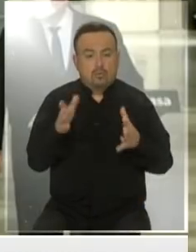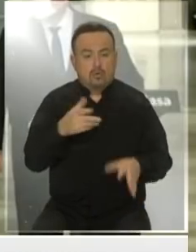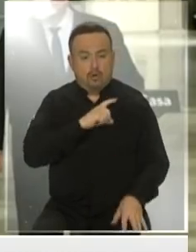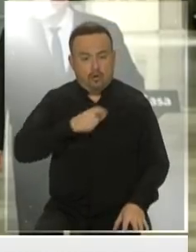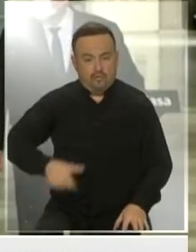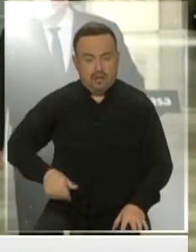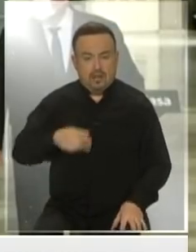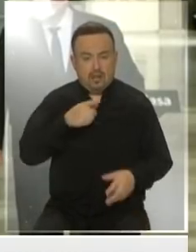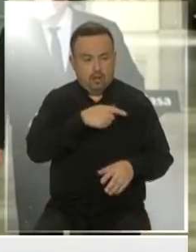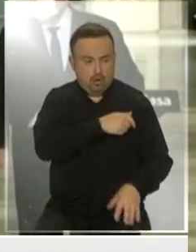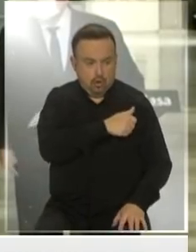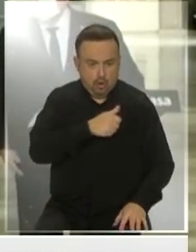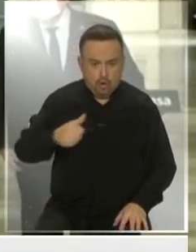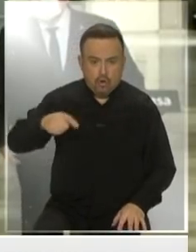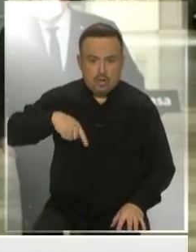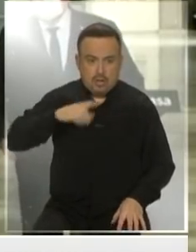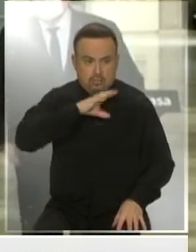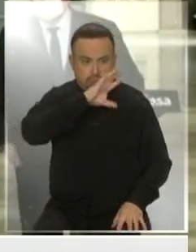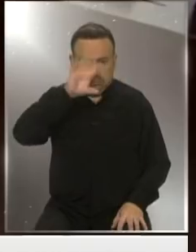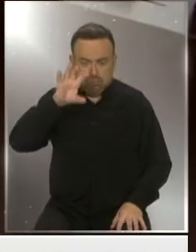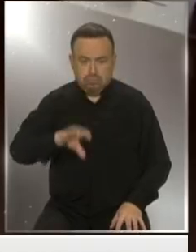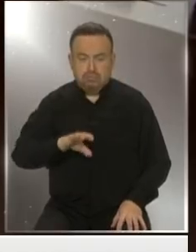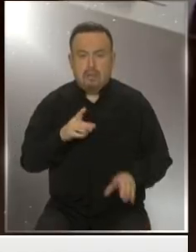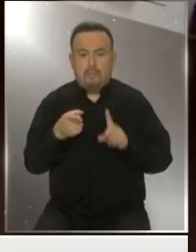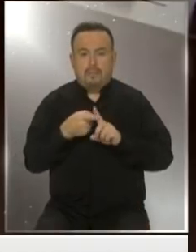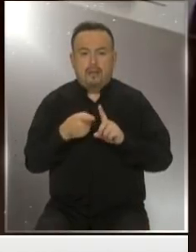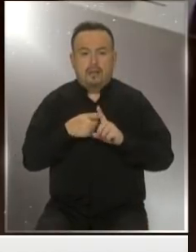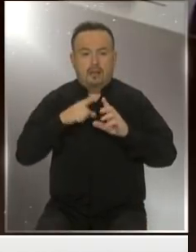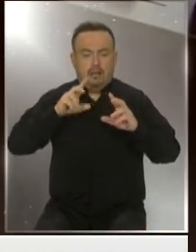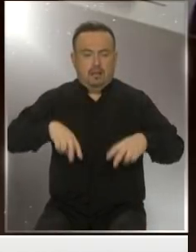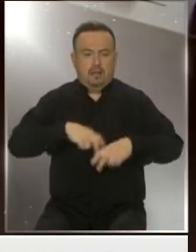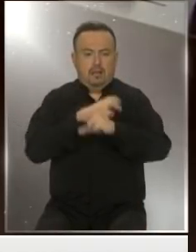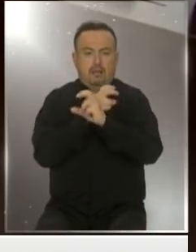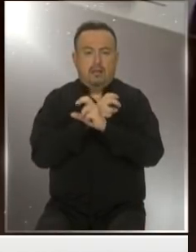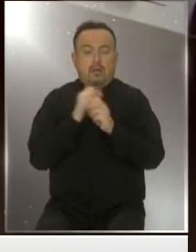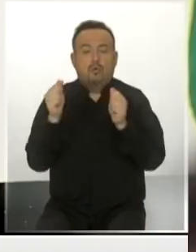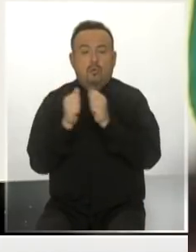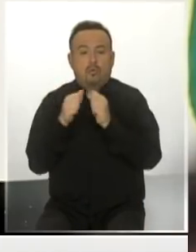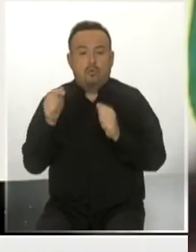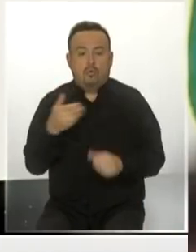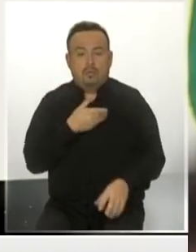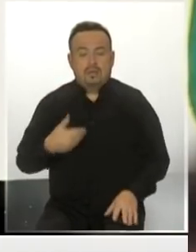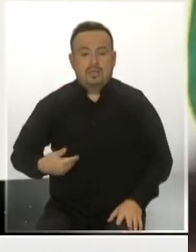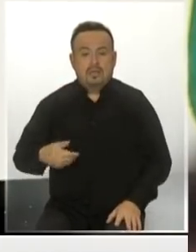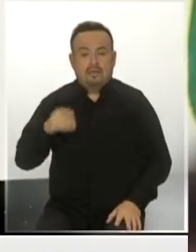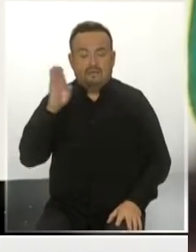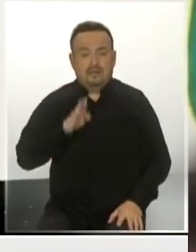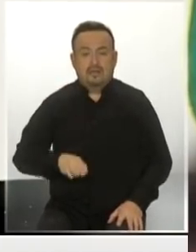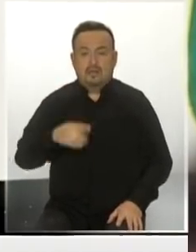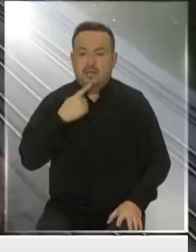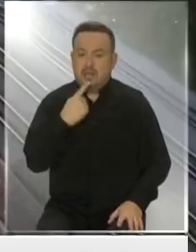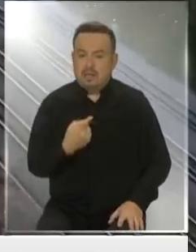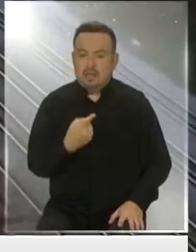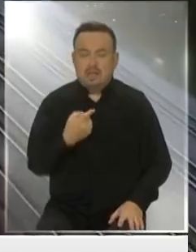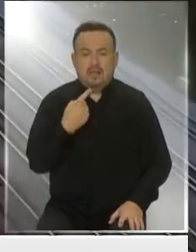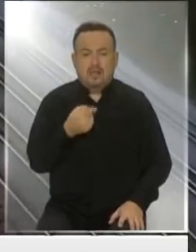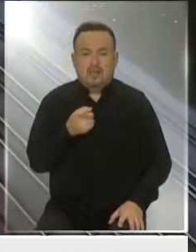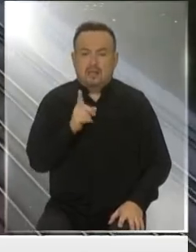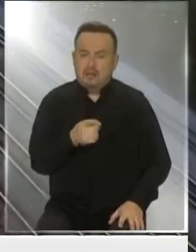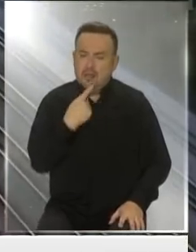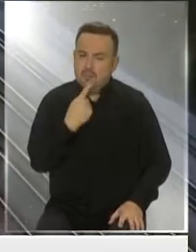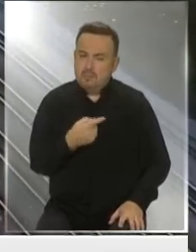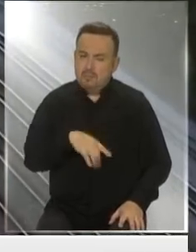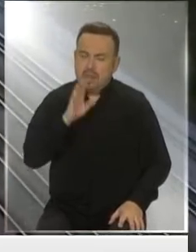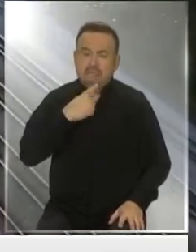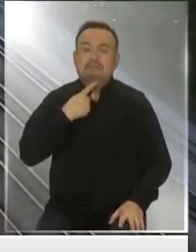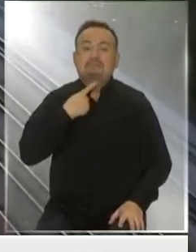gobernador como el resto de los otros estados participaron de una videoconferencia con el presidente Jair Bolsonaro, quien, pese a que insistió en que su